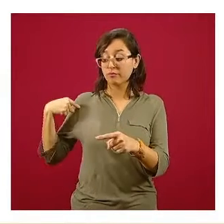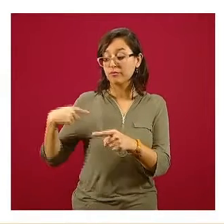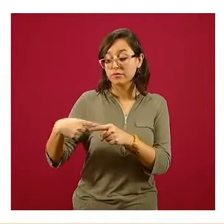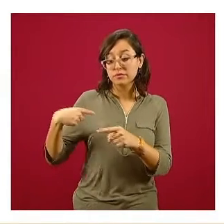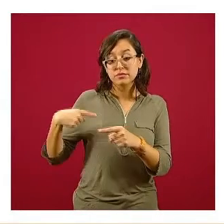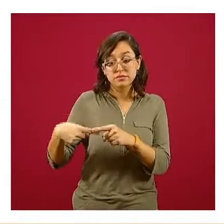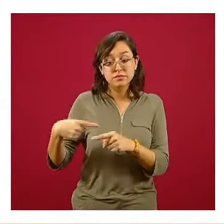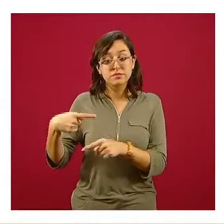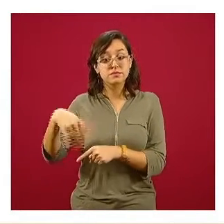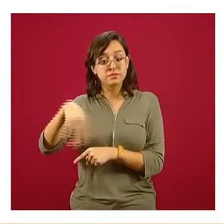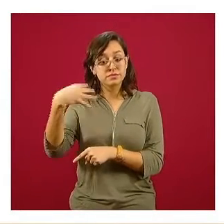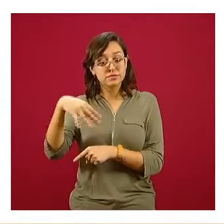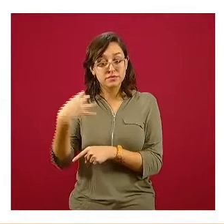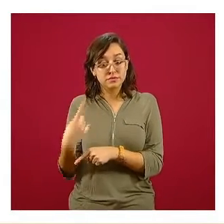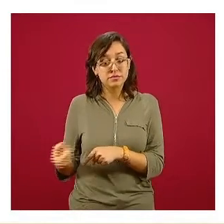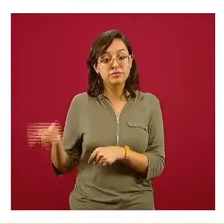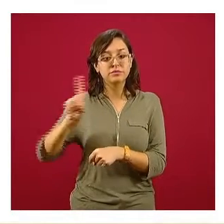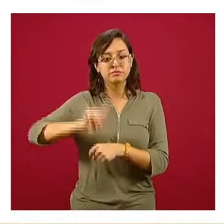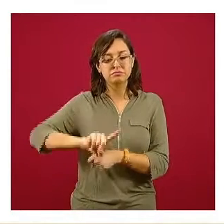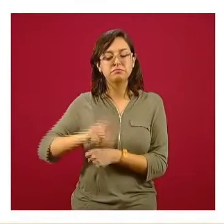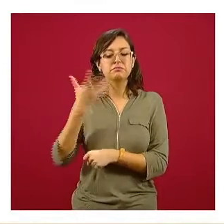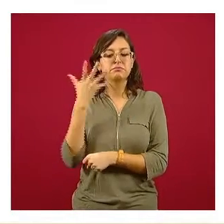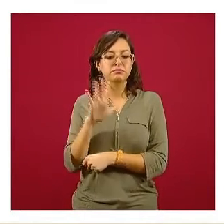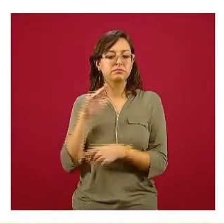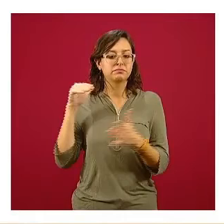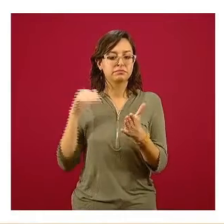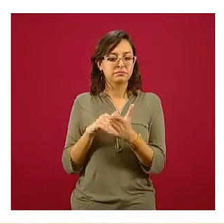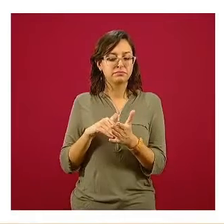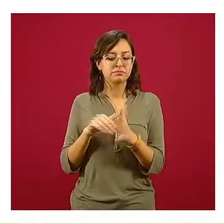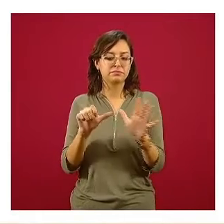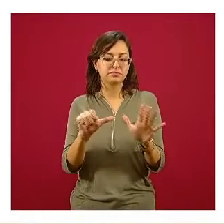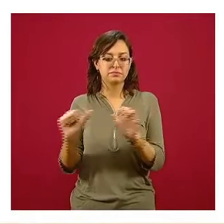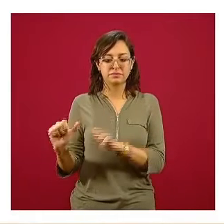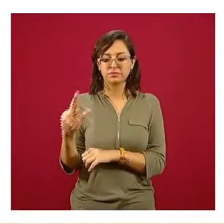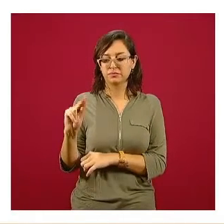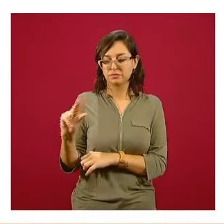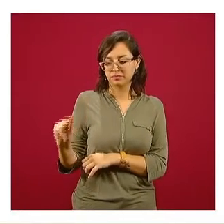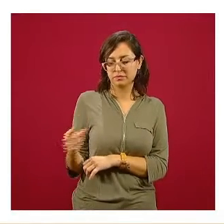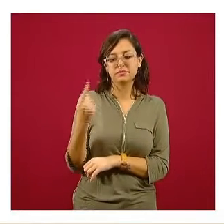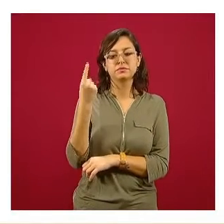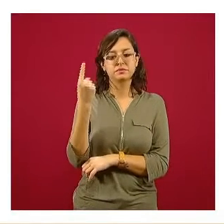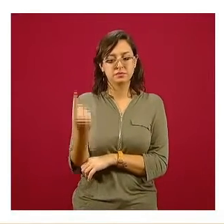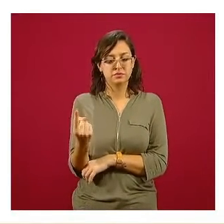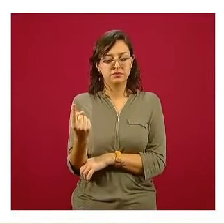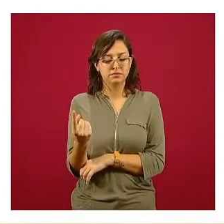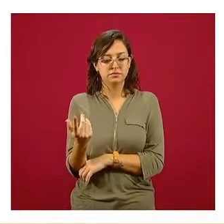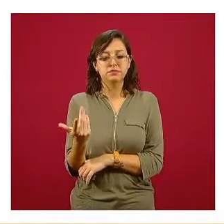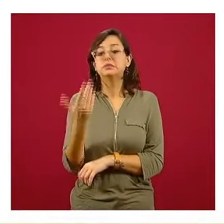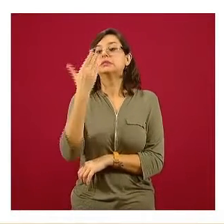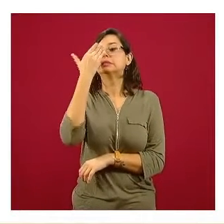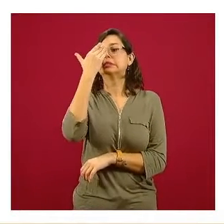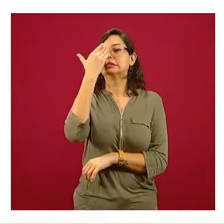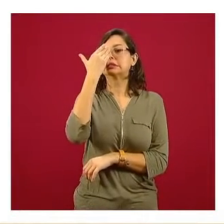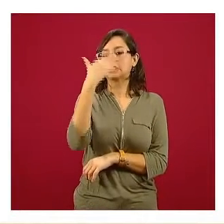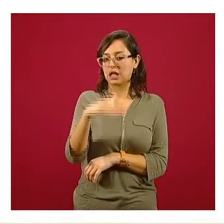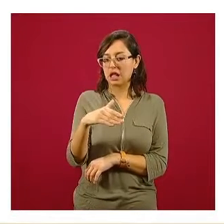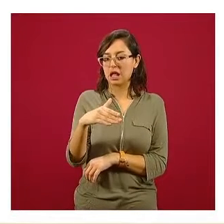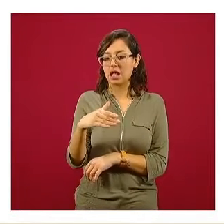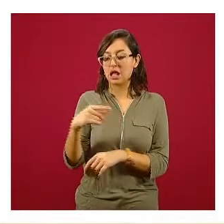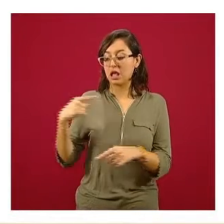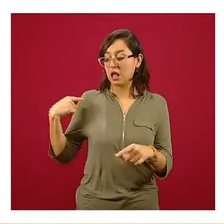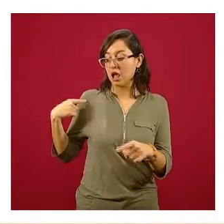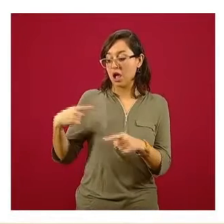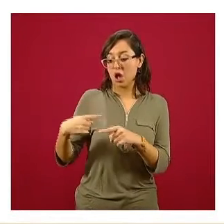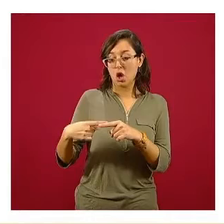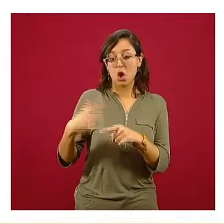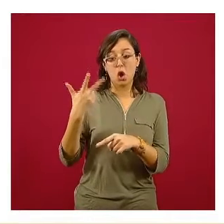10.681 de ellas son casos recientes. Para todos y todos es notorio que en las últimas 8